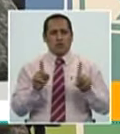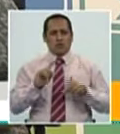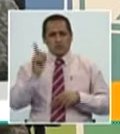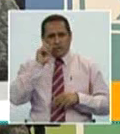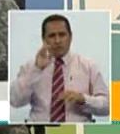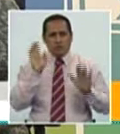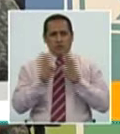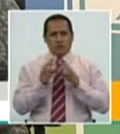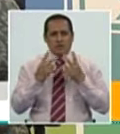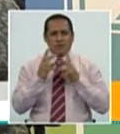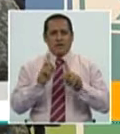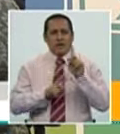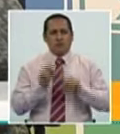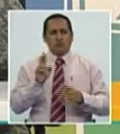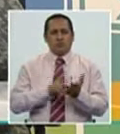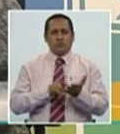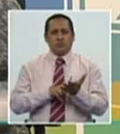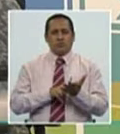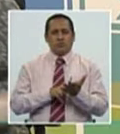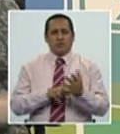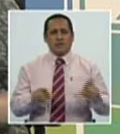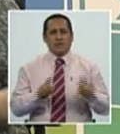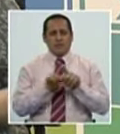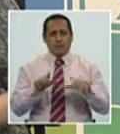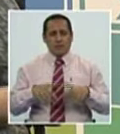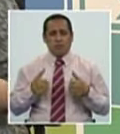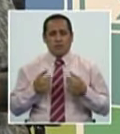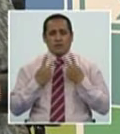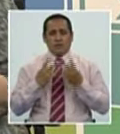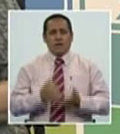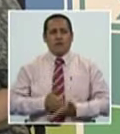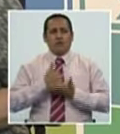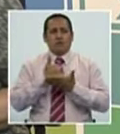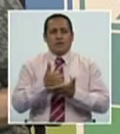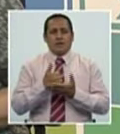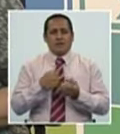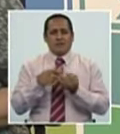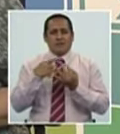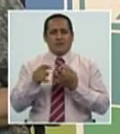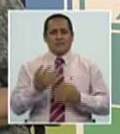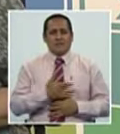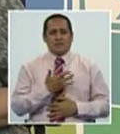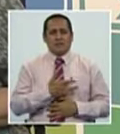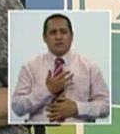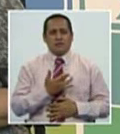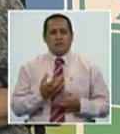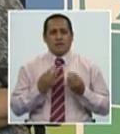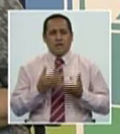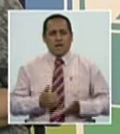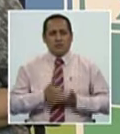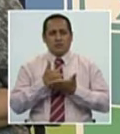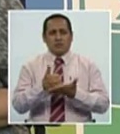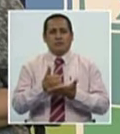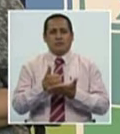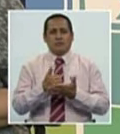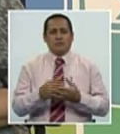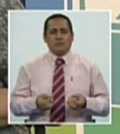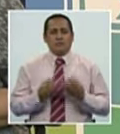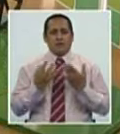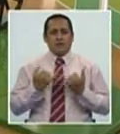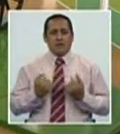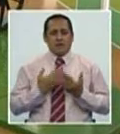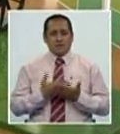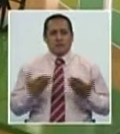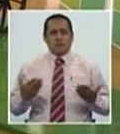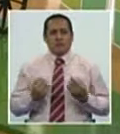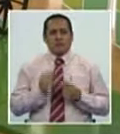y no saben si hay algún seguro que pueda justamente ayudarlos en este sentido de prestación. Bueno,